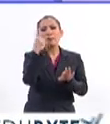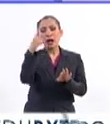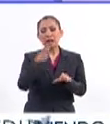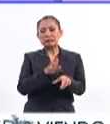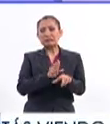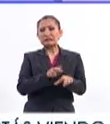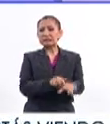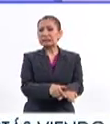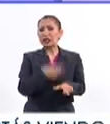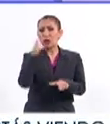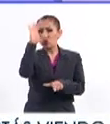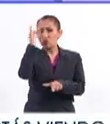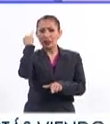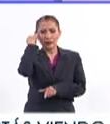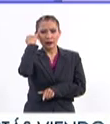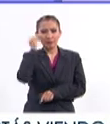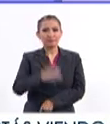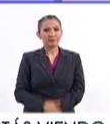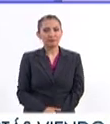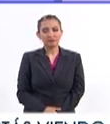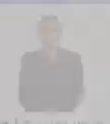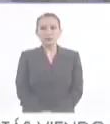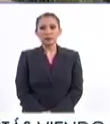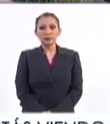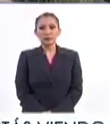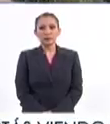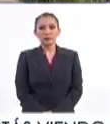para mantener viva la cultura indígena.